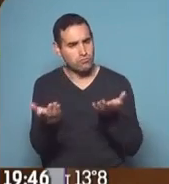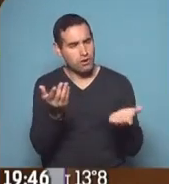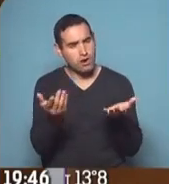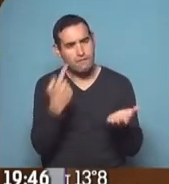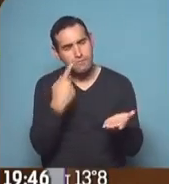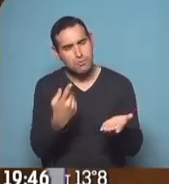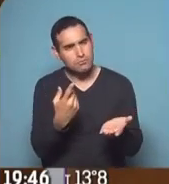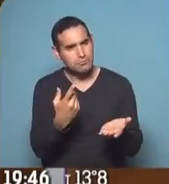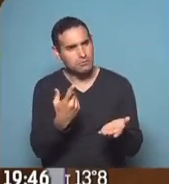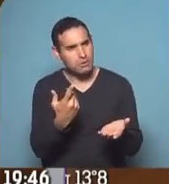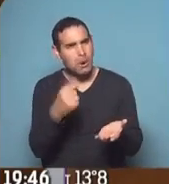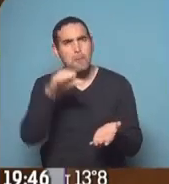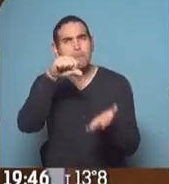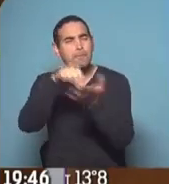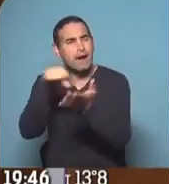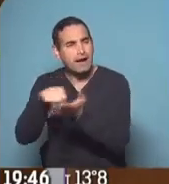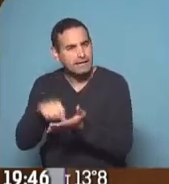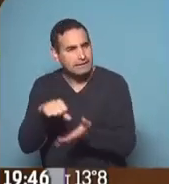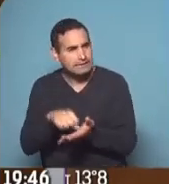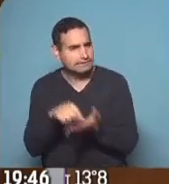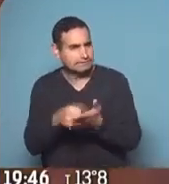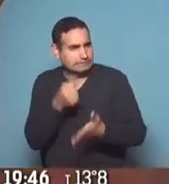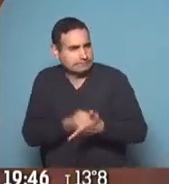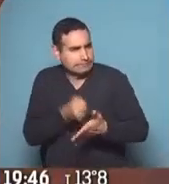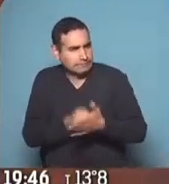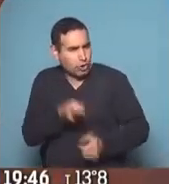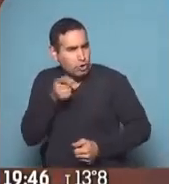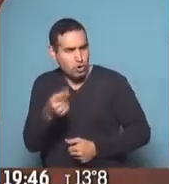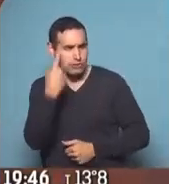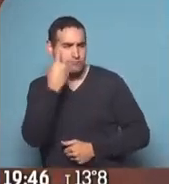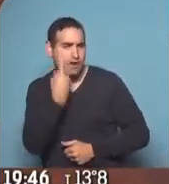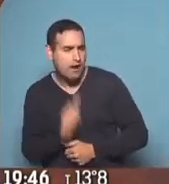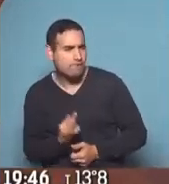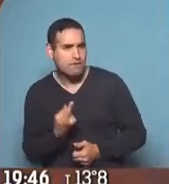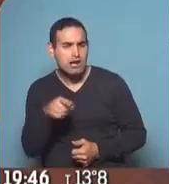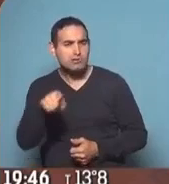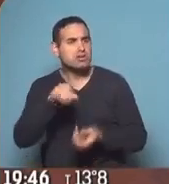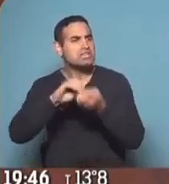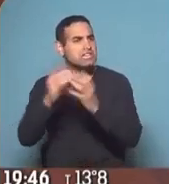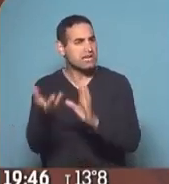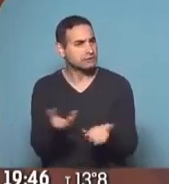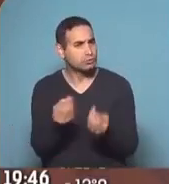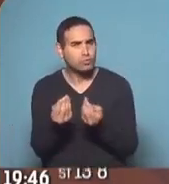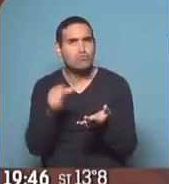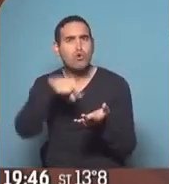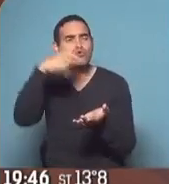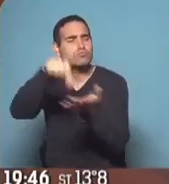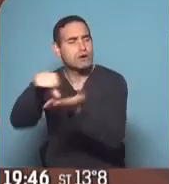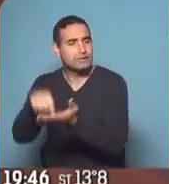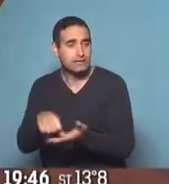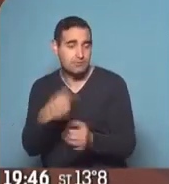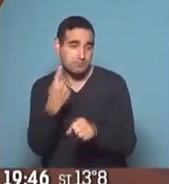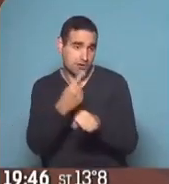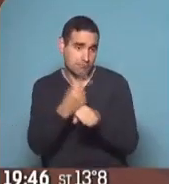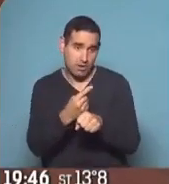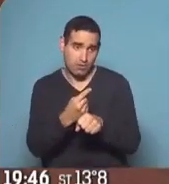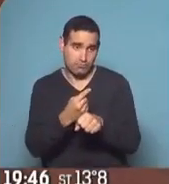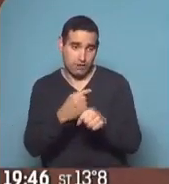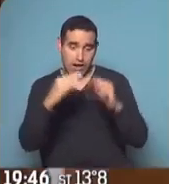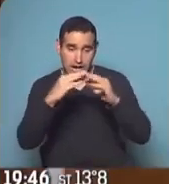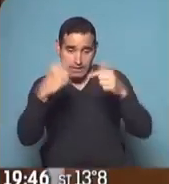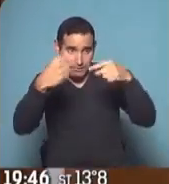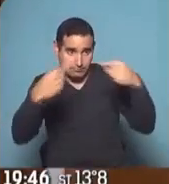decir que hacen países que dan esta pelea frontal contra la mafia qué herramientas tienen lo que buscan es primero desapoderar